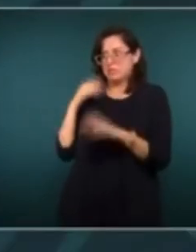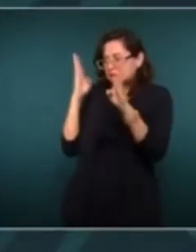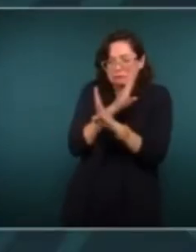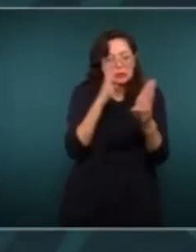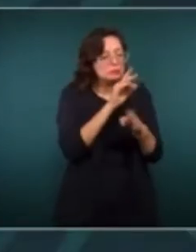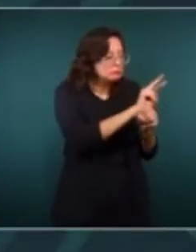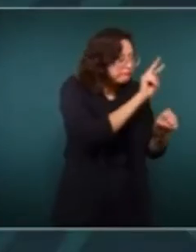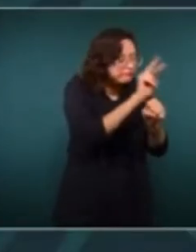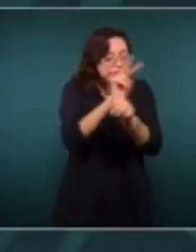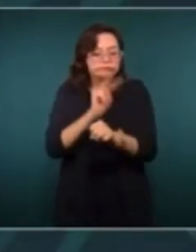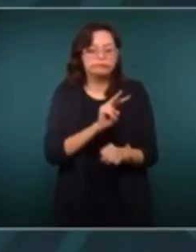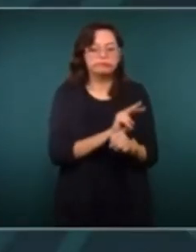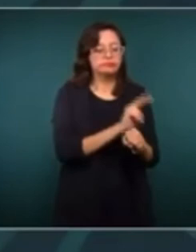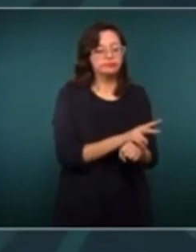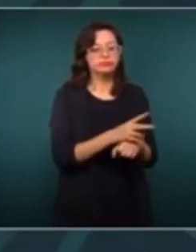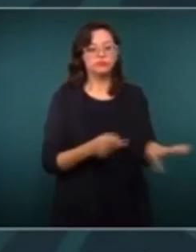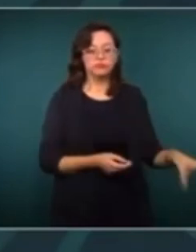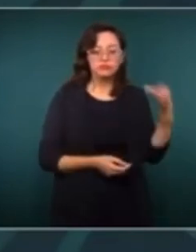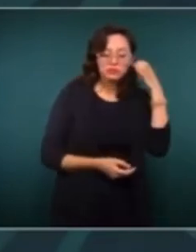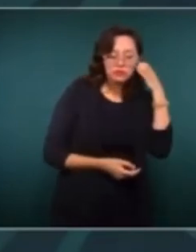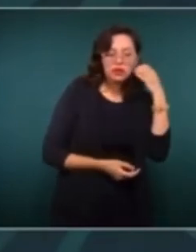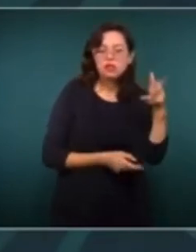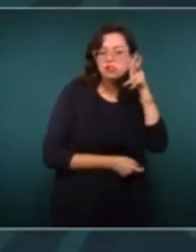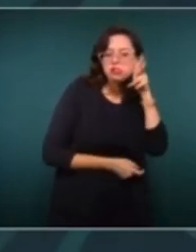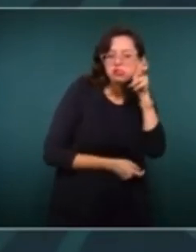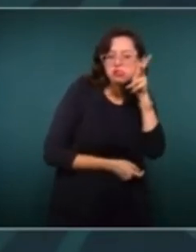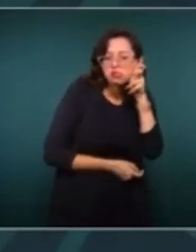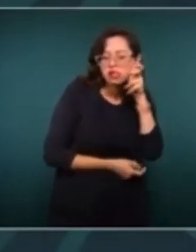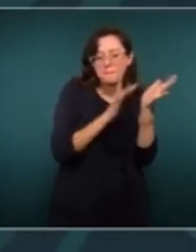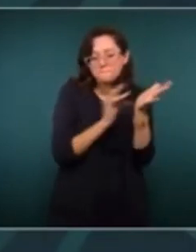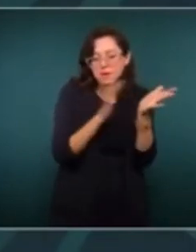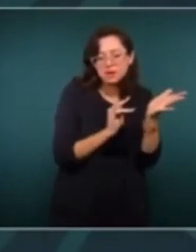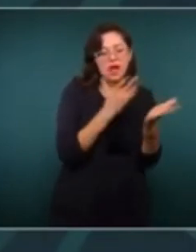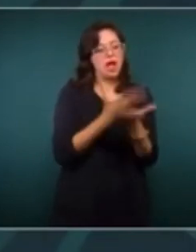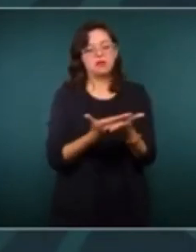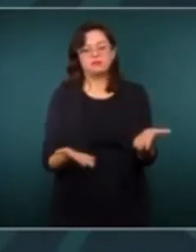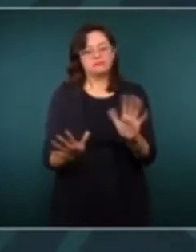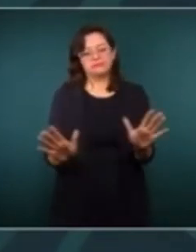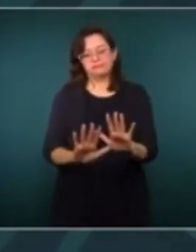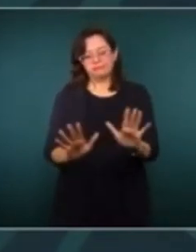viendo qué hacíamos. O escuchando llamadas telefónicas. Eso ya no